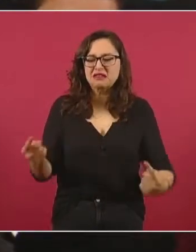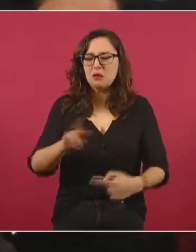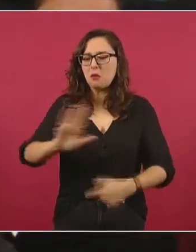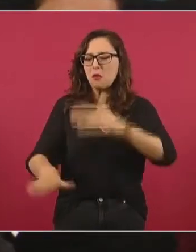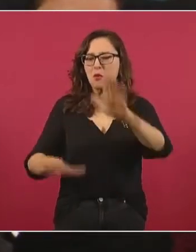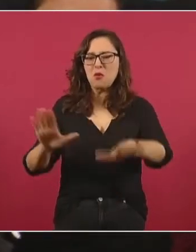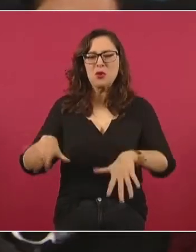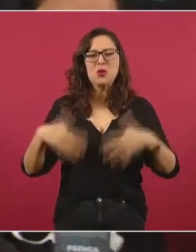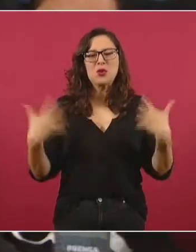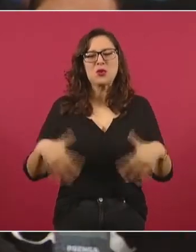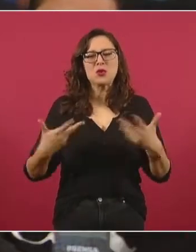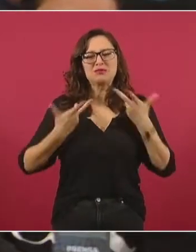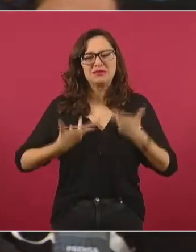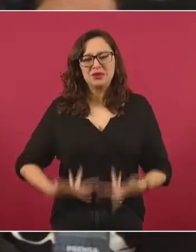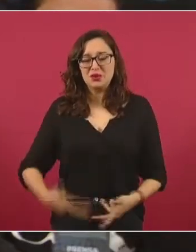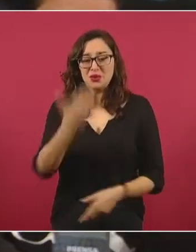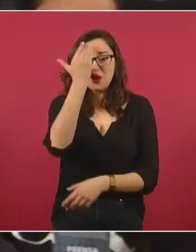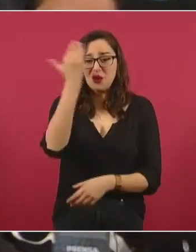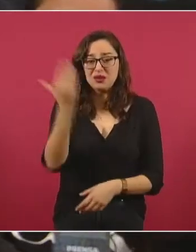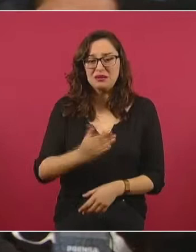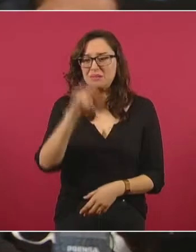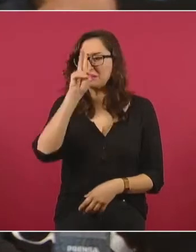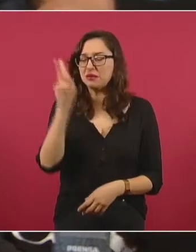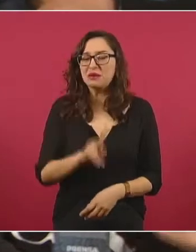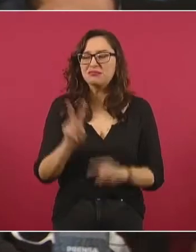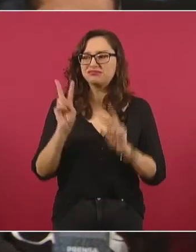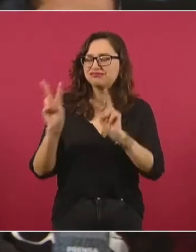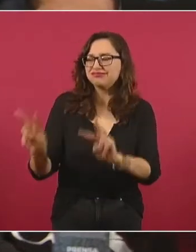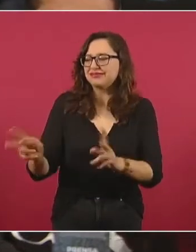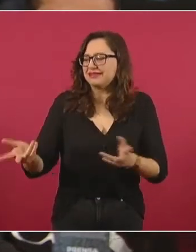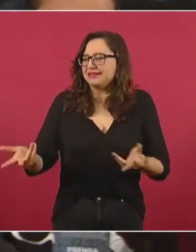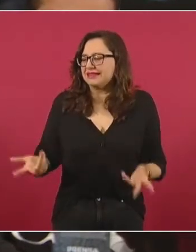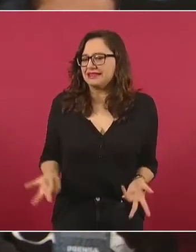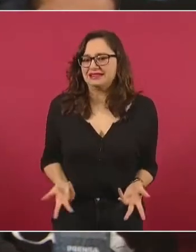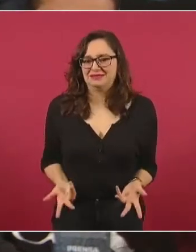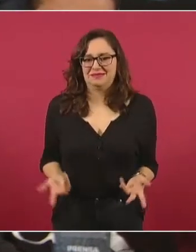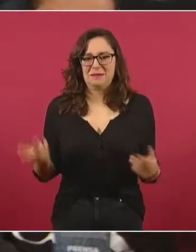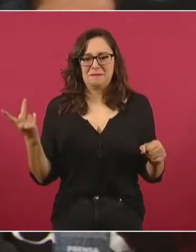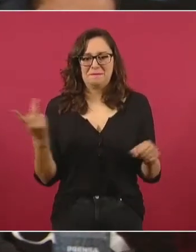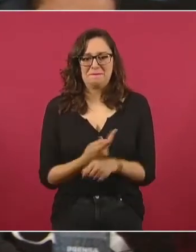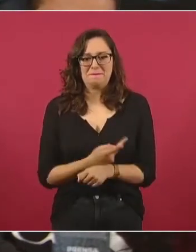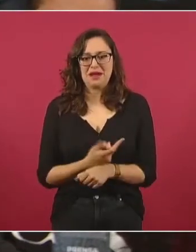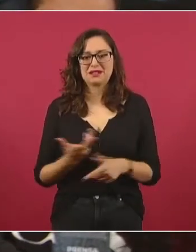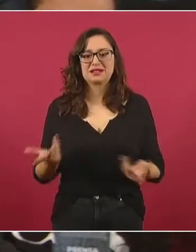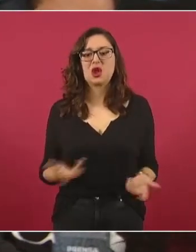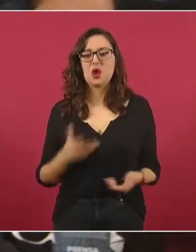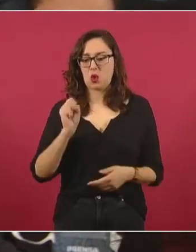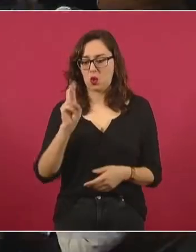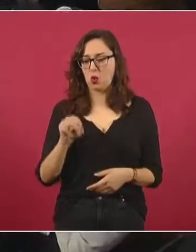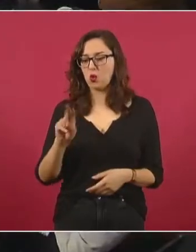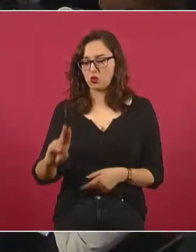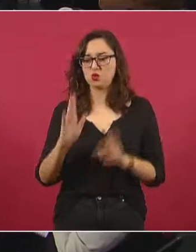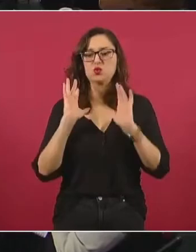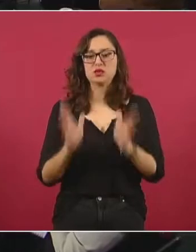ya es un tema que rebasa muchas de las cosas, y preguntarle la ONU ya se ha expresado